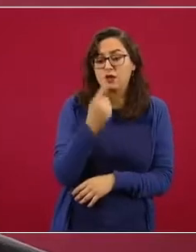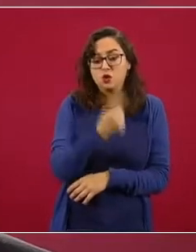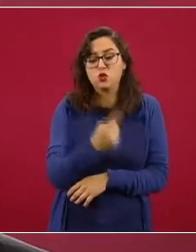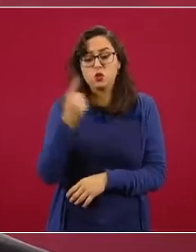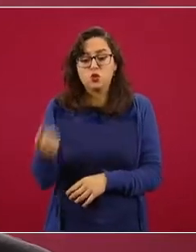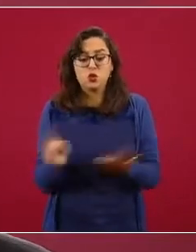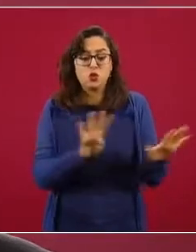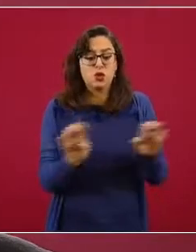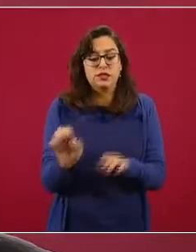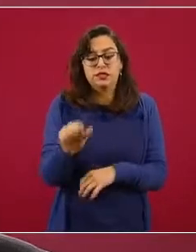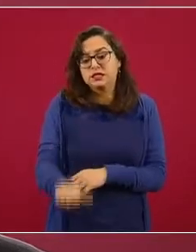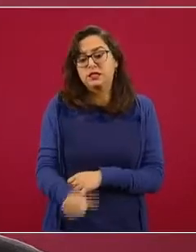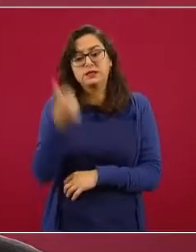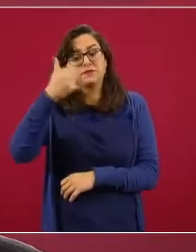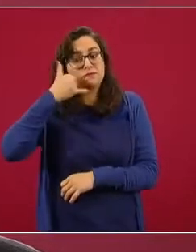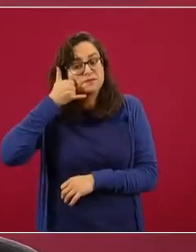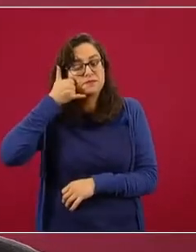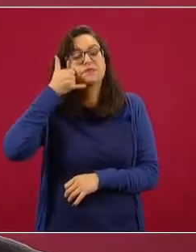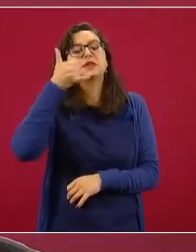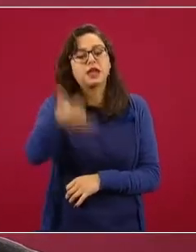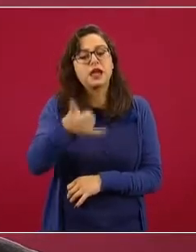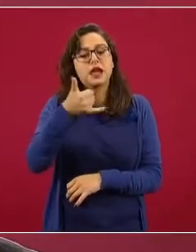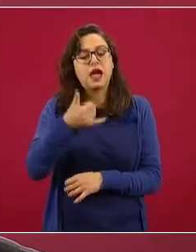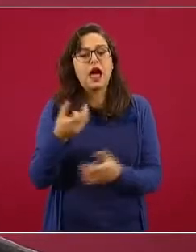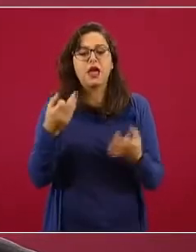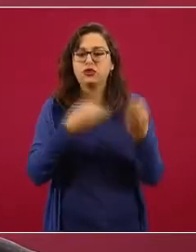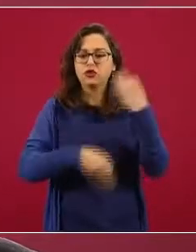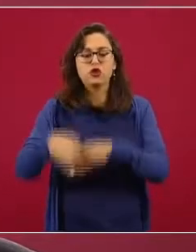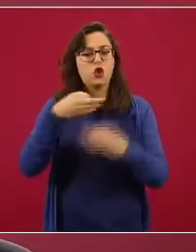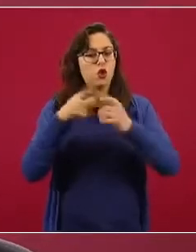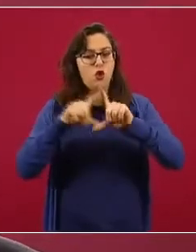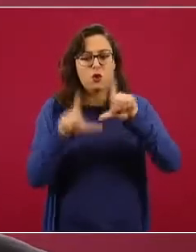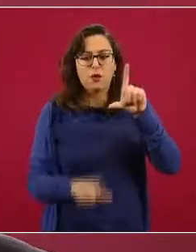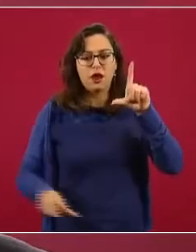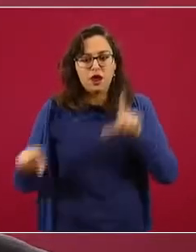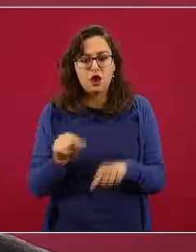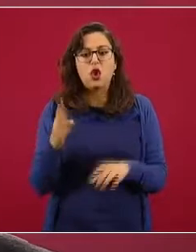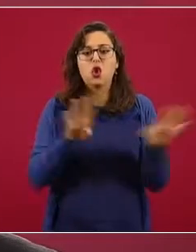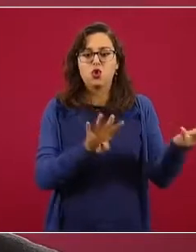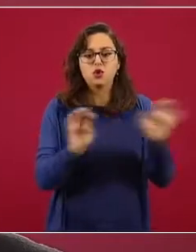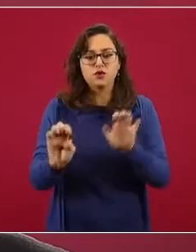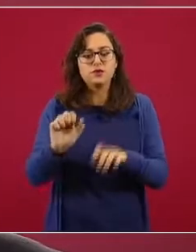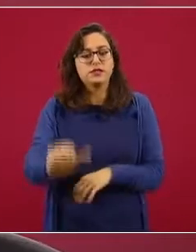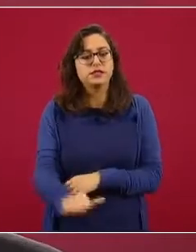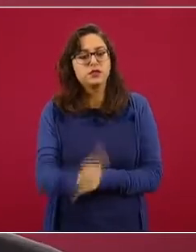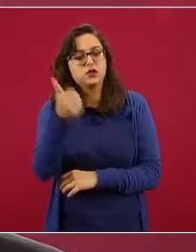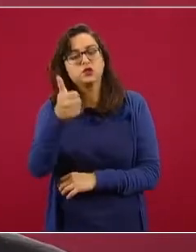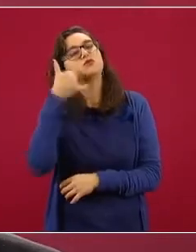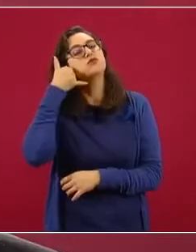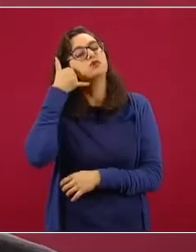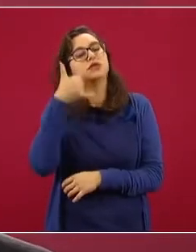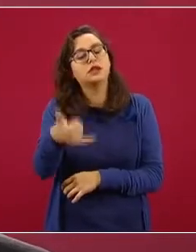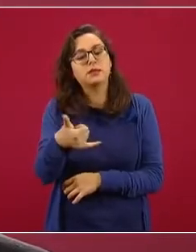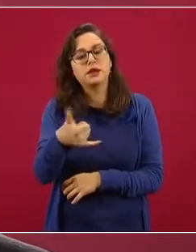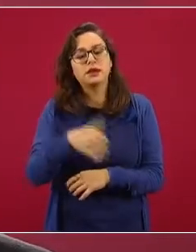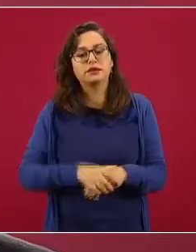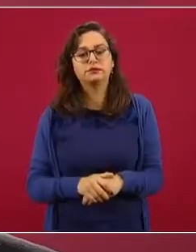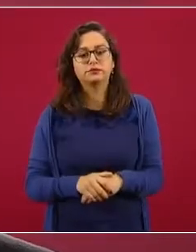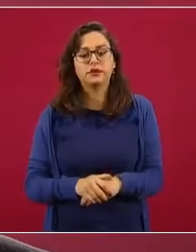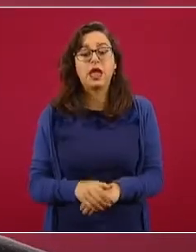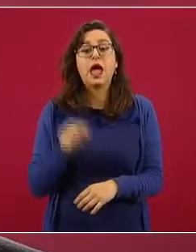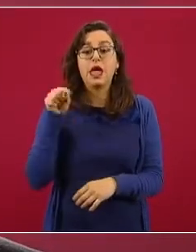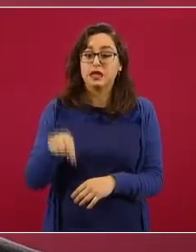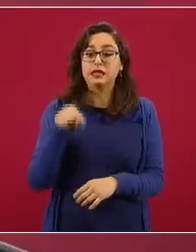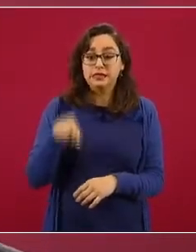es el número universal de atención de emergencias en el país. 911. En el